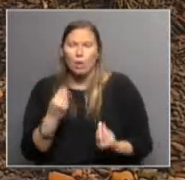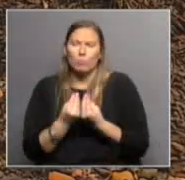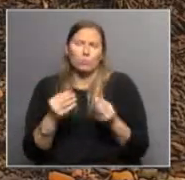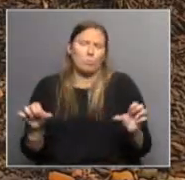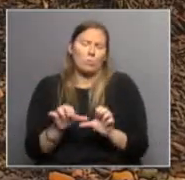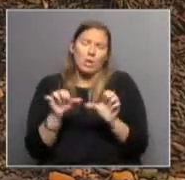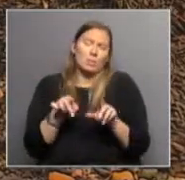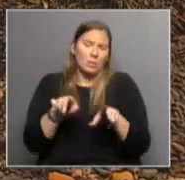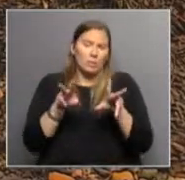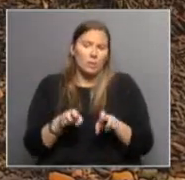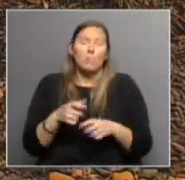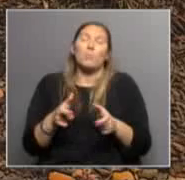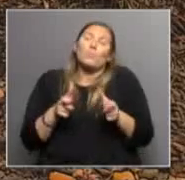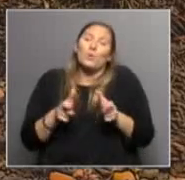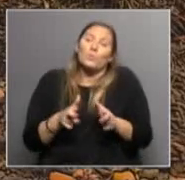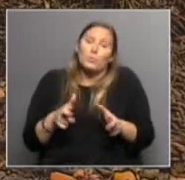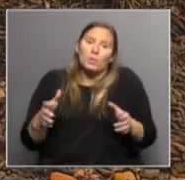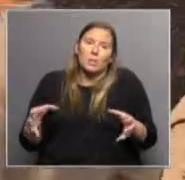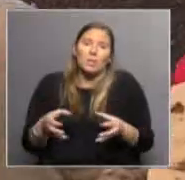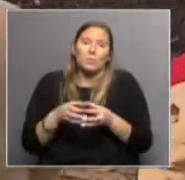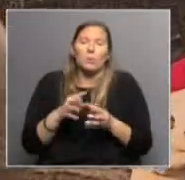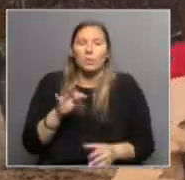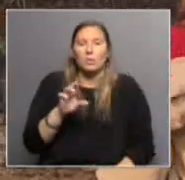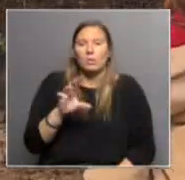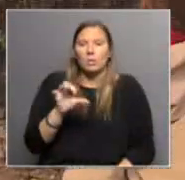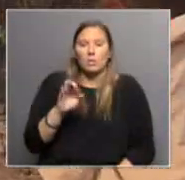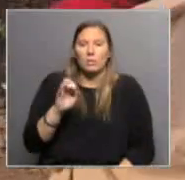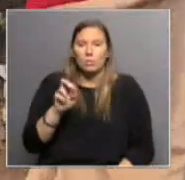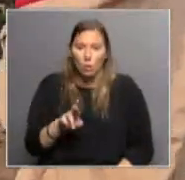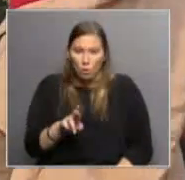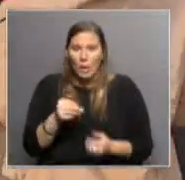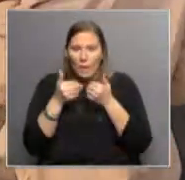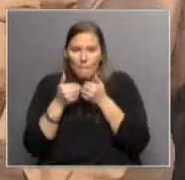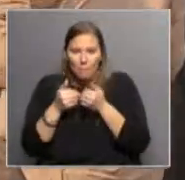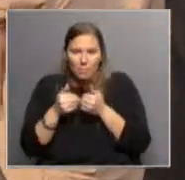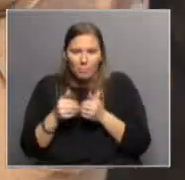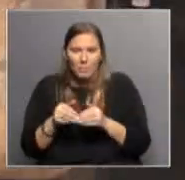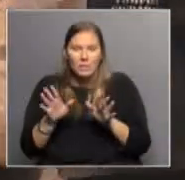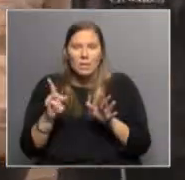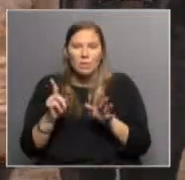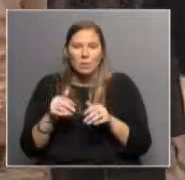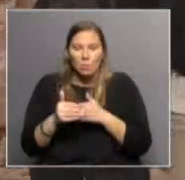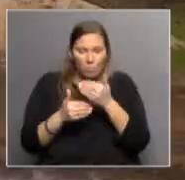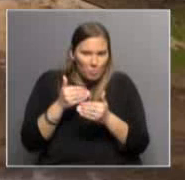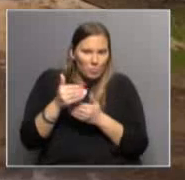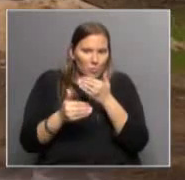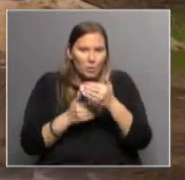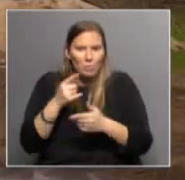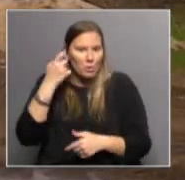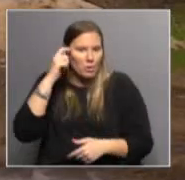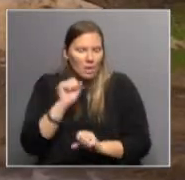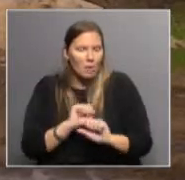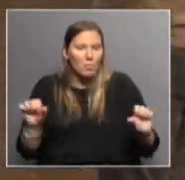tema y por suerte y en conjunto a Tresor estamos empezando a llevar adelante este tipo de